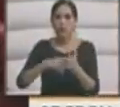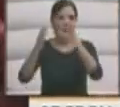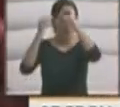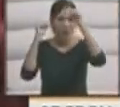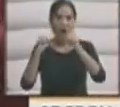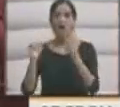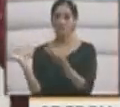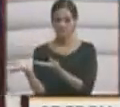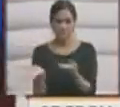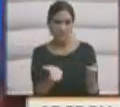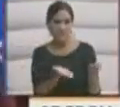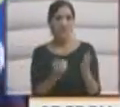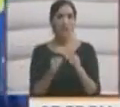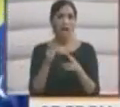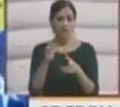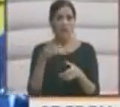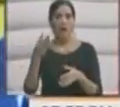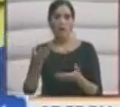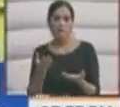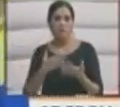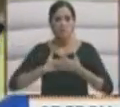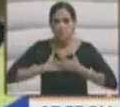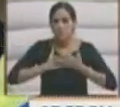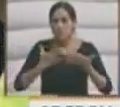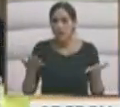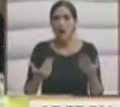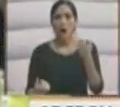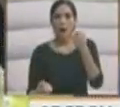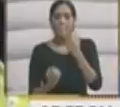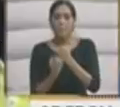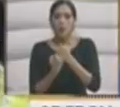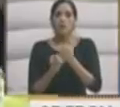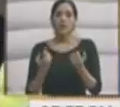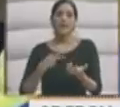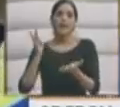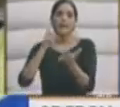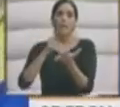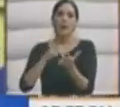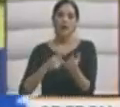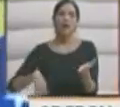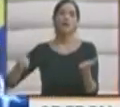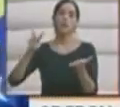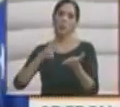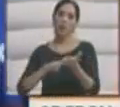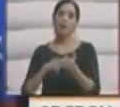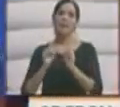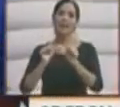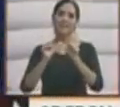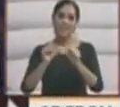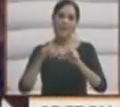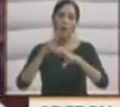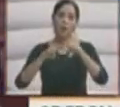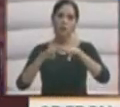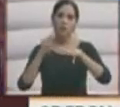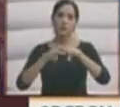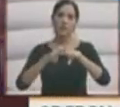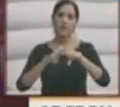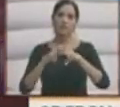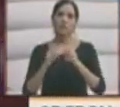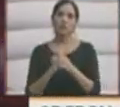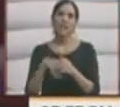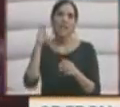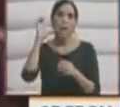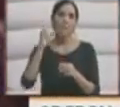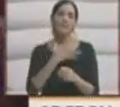en el consulado de allá, nos prestaron nuestro apoyo y estamos acá de nuevo para seguir construyendo la patria